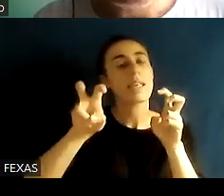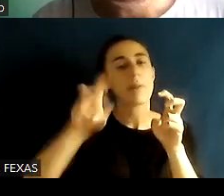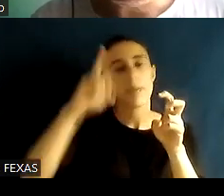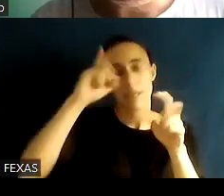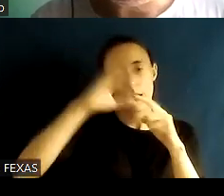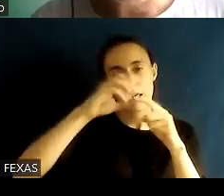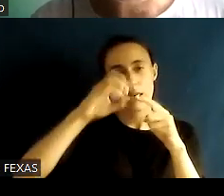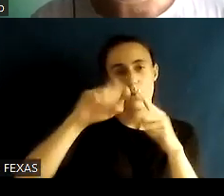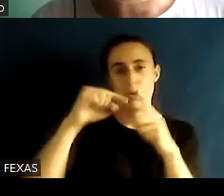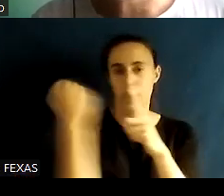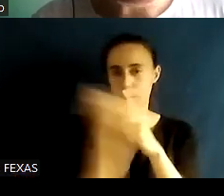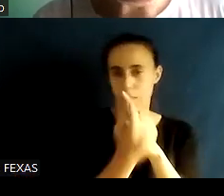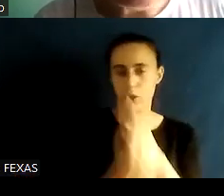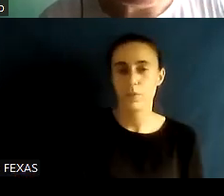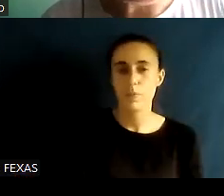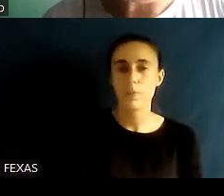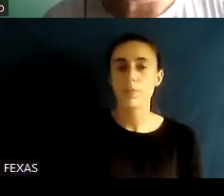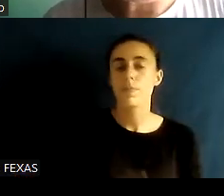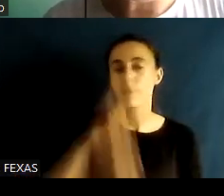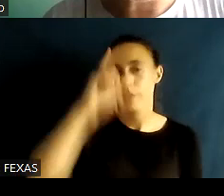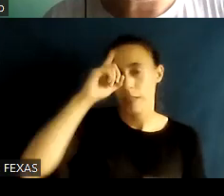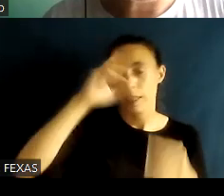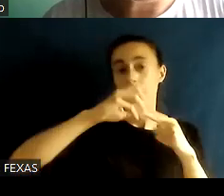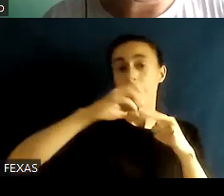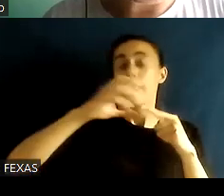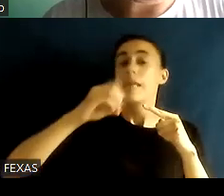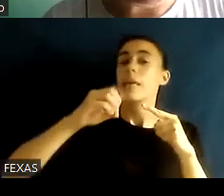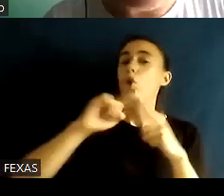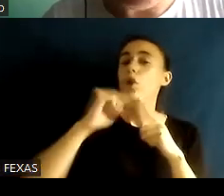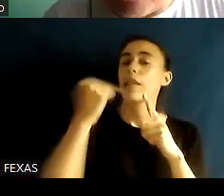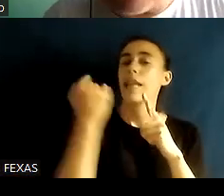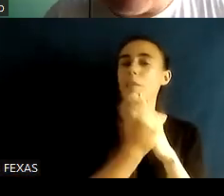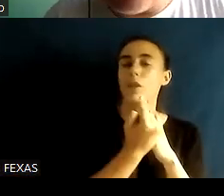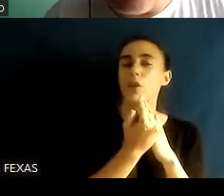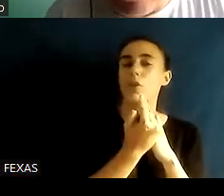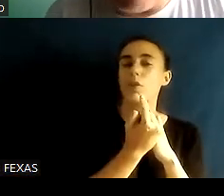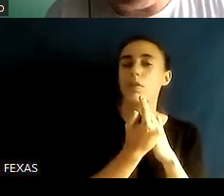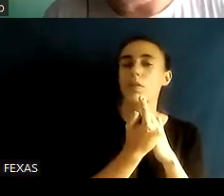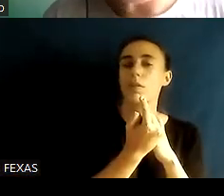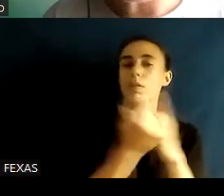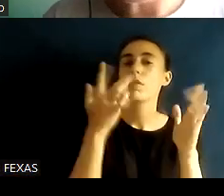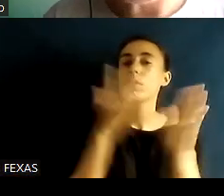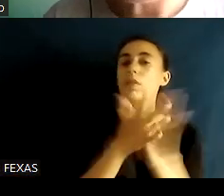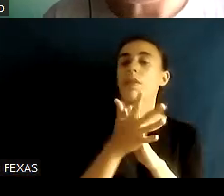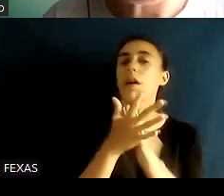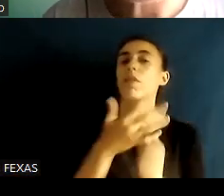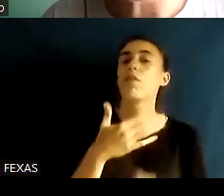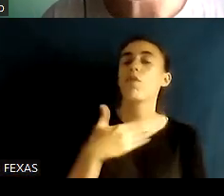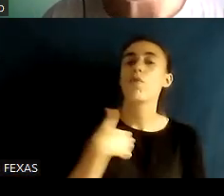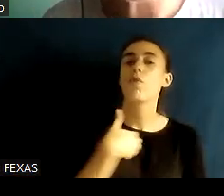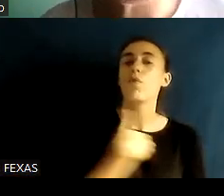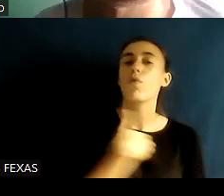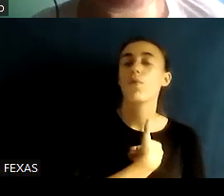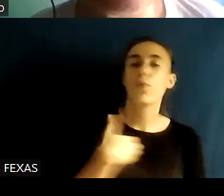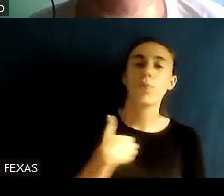neurotransmisión. Con la neurotransmisión en relación, o sea, con la transmisión, con la funcionalidad de los